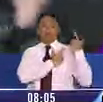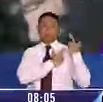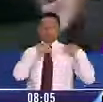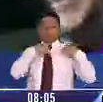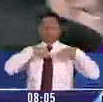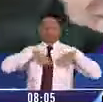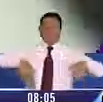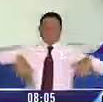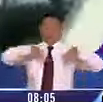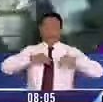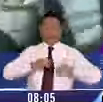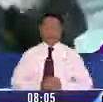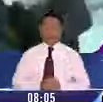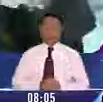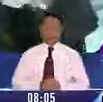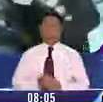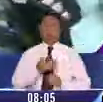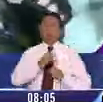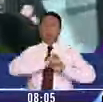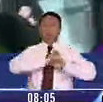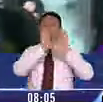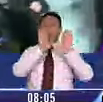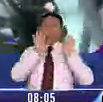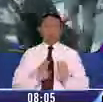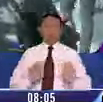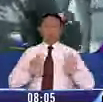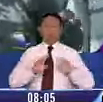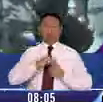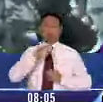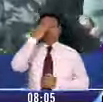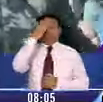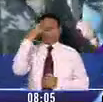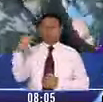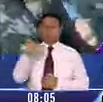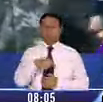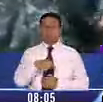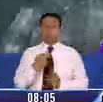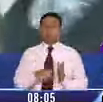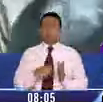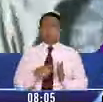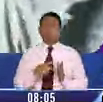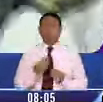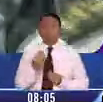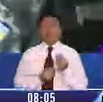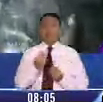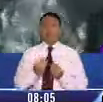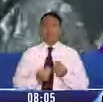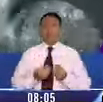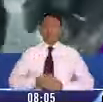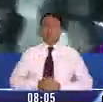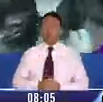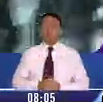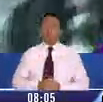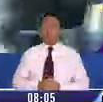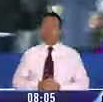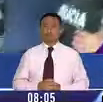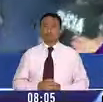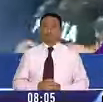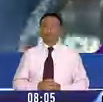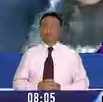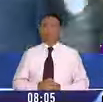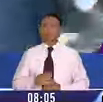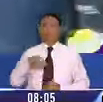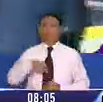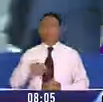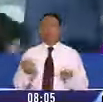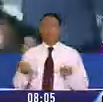espacio desde muy temprano para conocer cuáles serán las próximas disposiciones, cuál será el